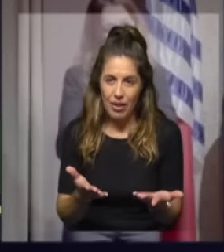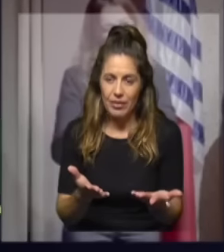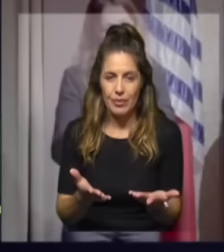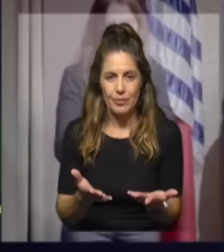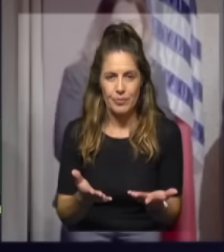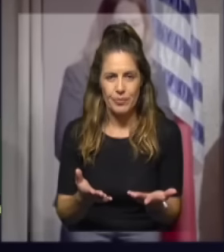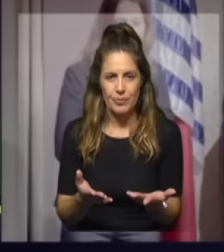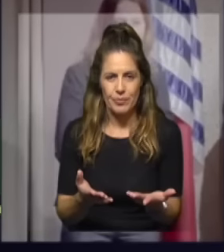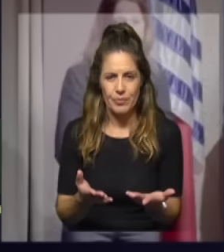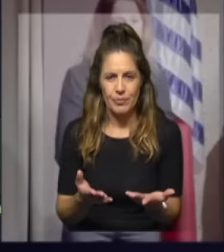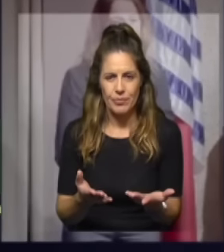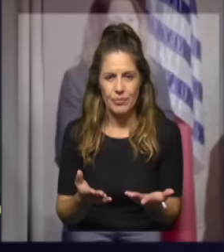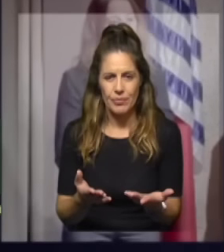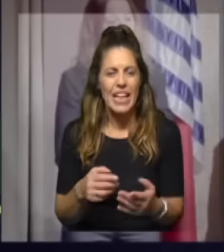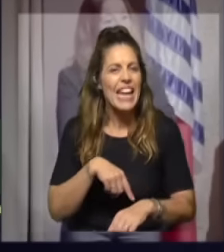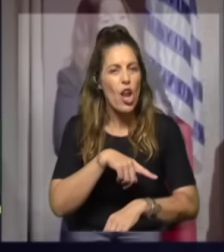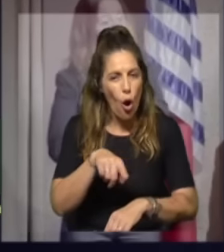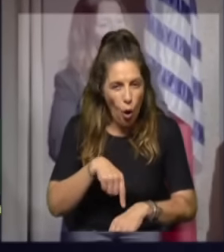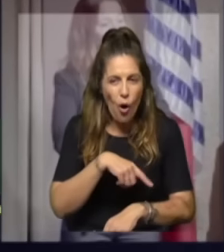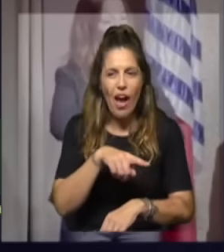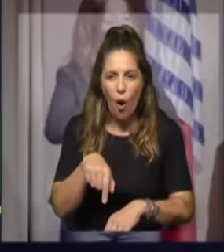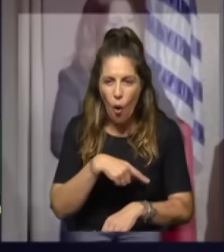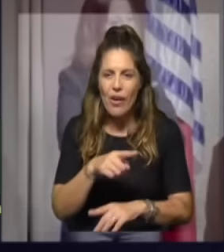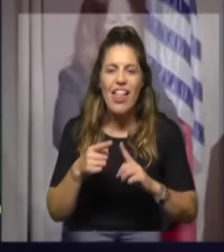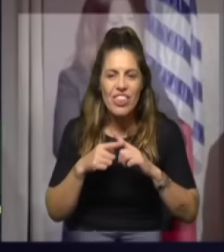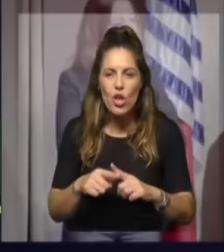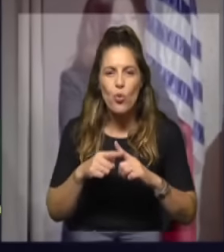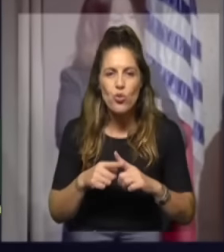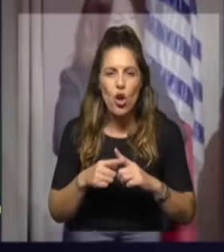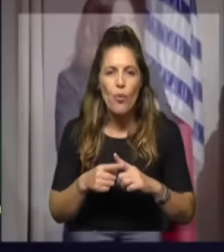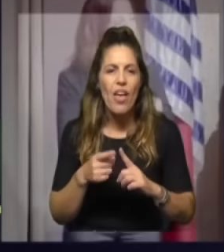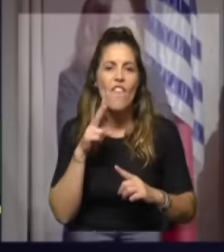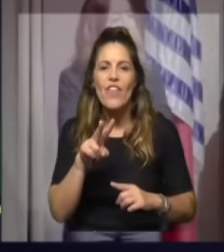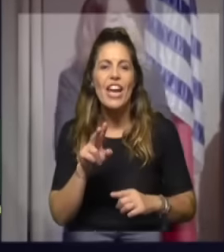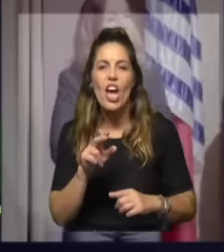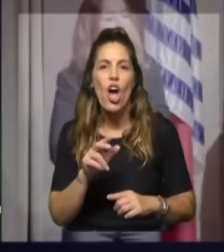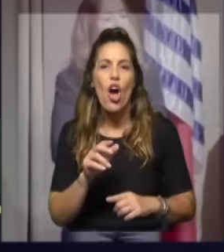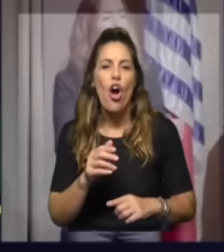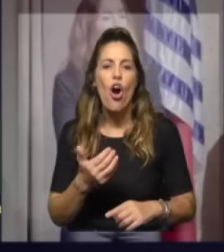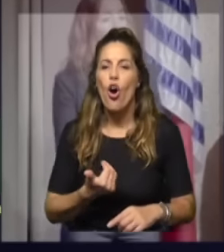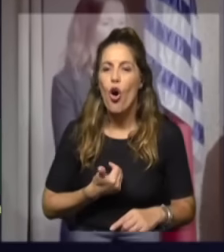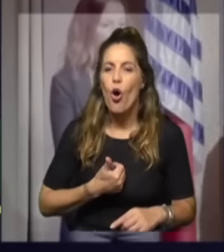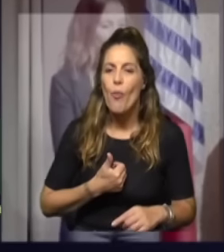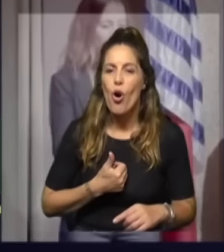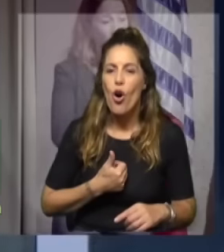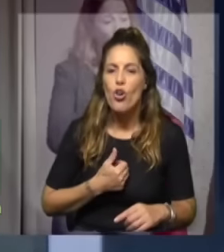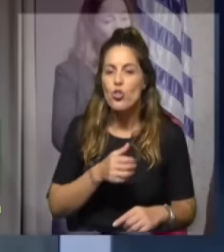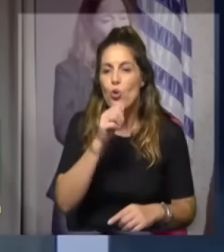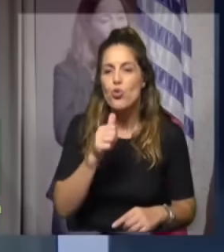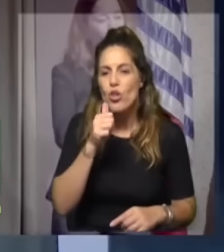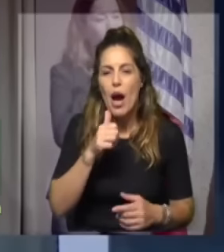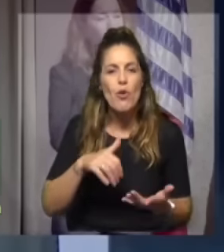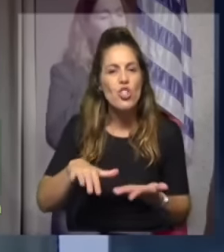temprano que eran horas y horas de discusión para ver cómo salíamos de situaciones muy complicadas